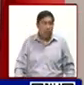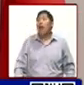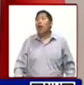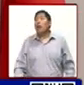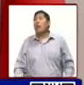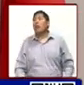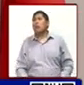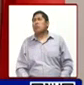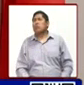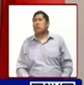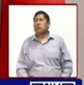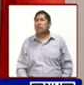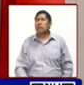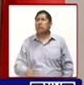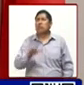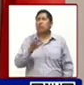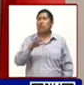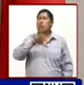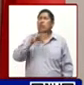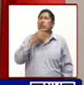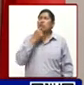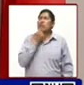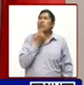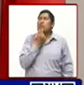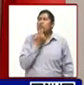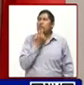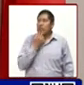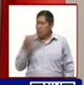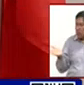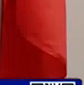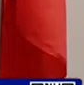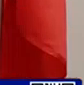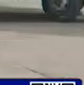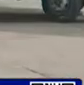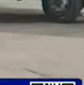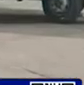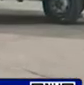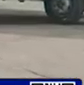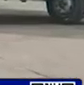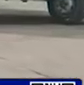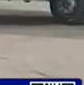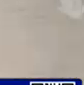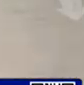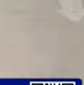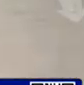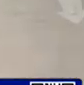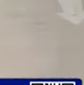menor? Se tiene más o menos, de acuerdo a lo que se ha revisado, alguna documentación y algunas entrevistas, que ya estaría por lo menos...